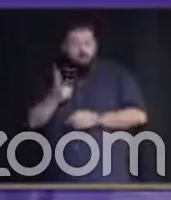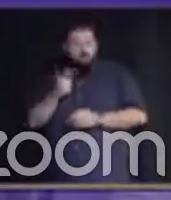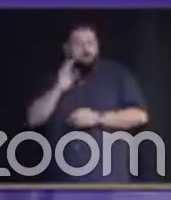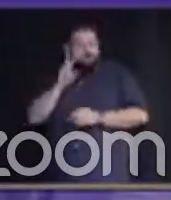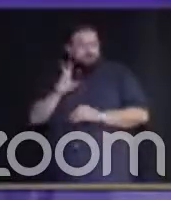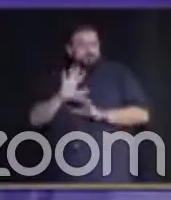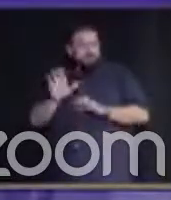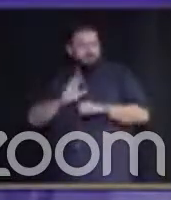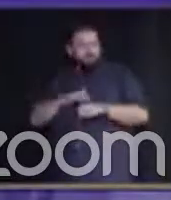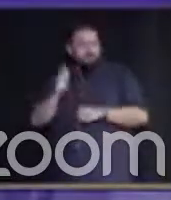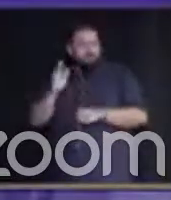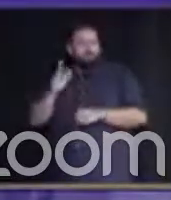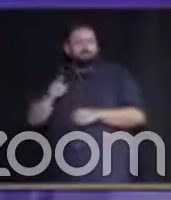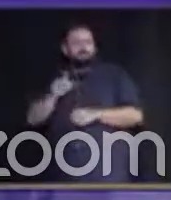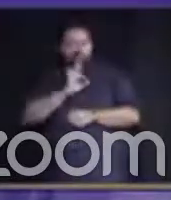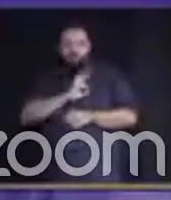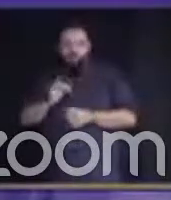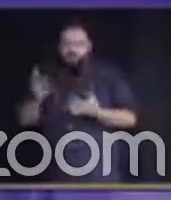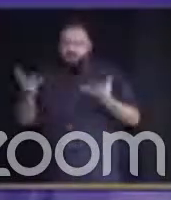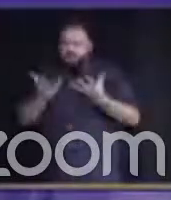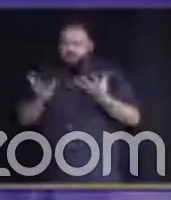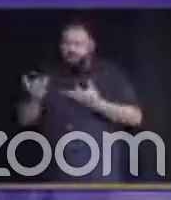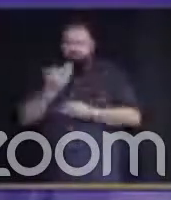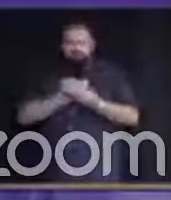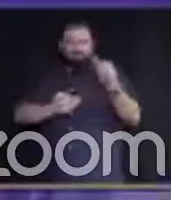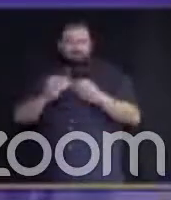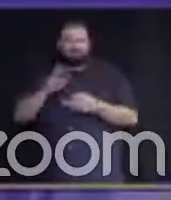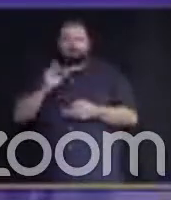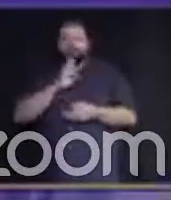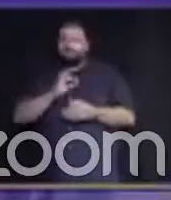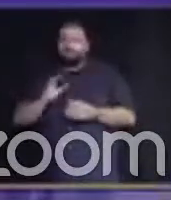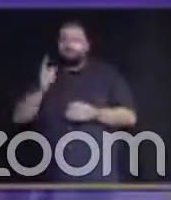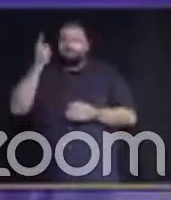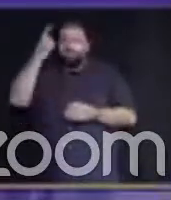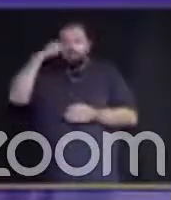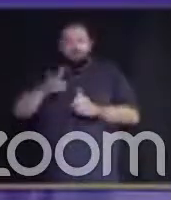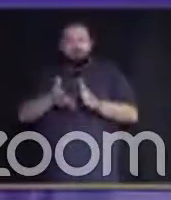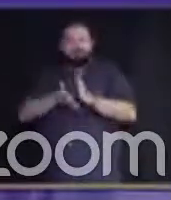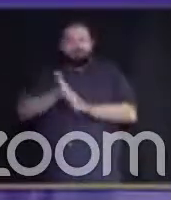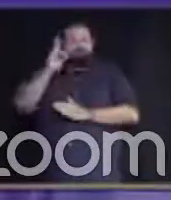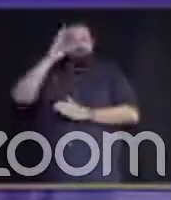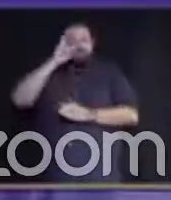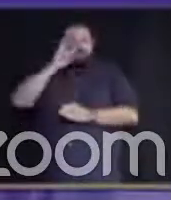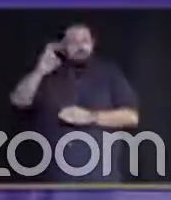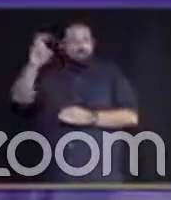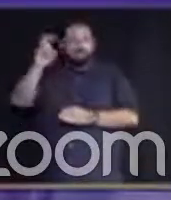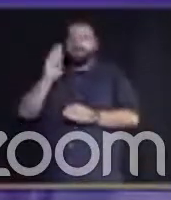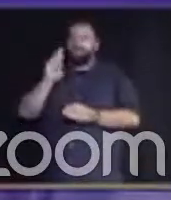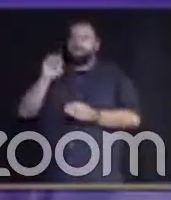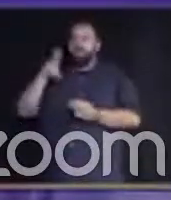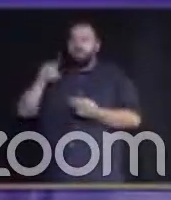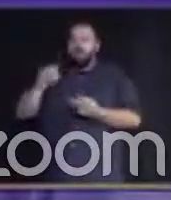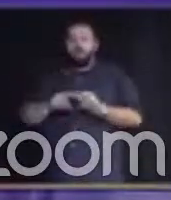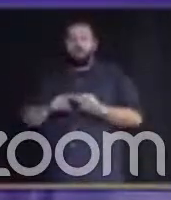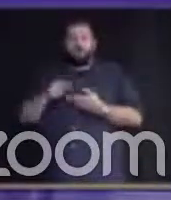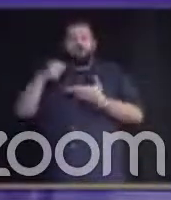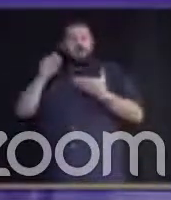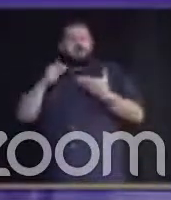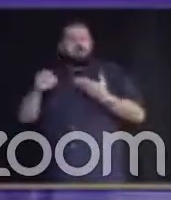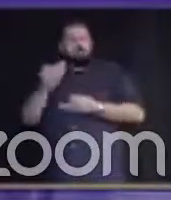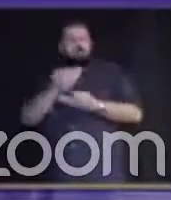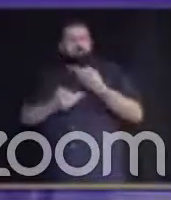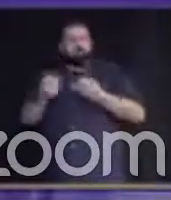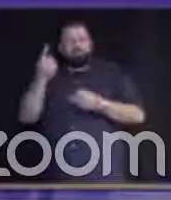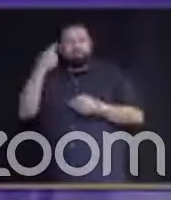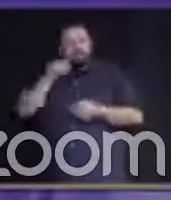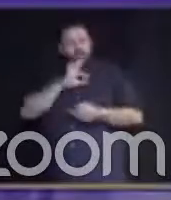mejor. Lo pueden hacer a través de todos los canales para inscribirse a un viaje, a un bono, a una calificación, y aparte